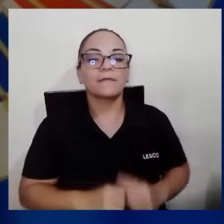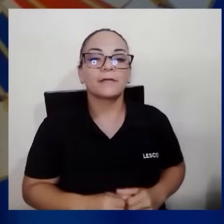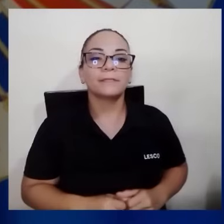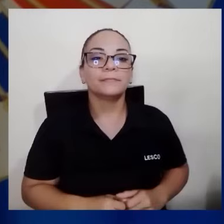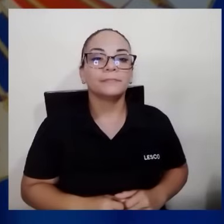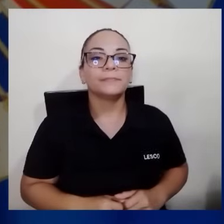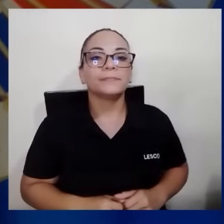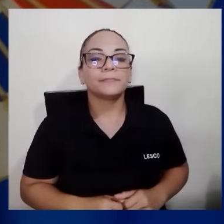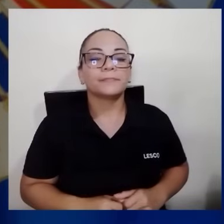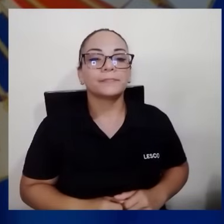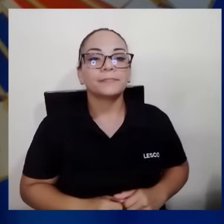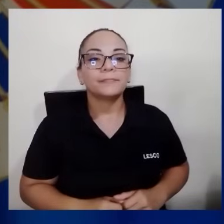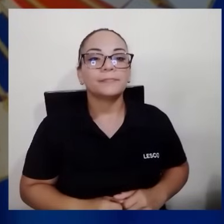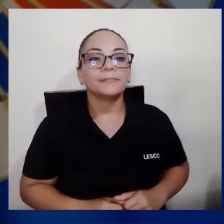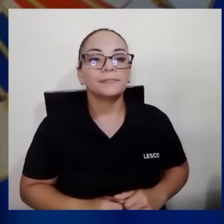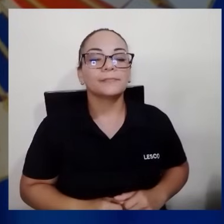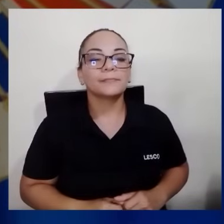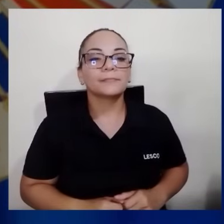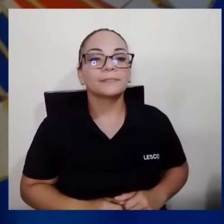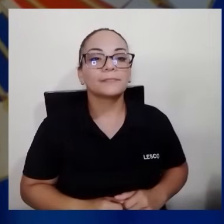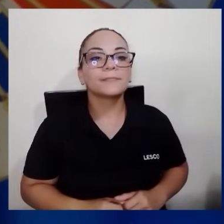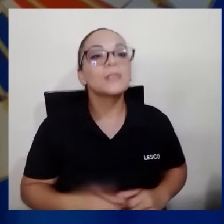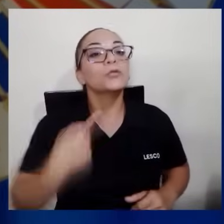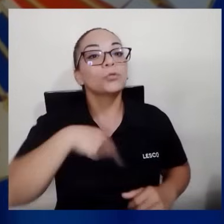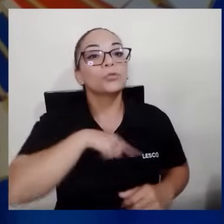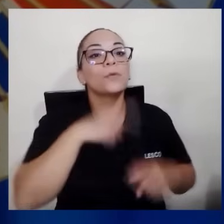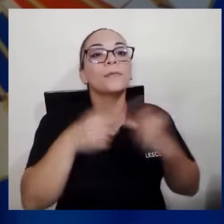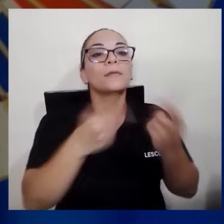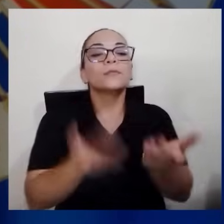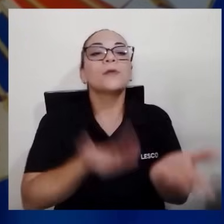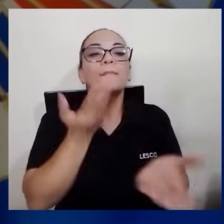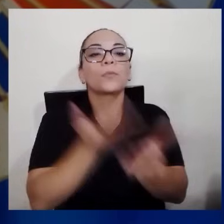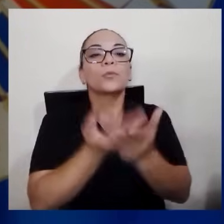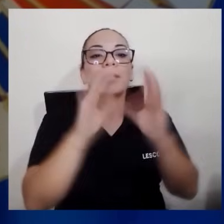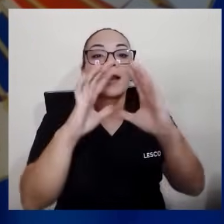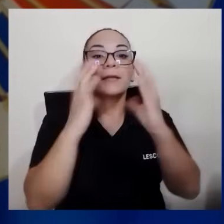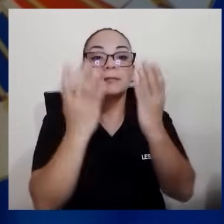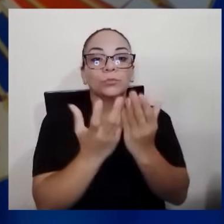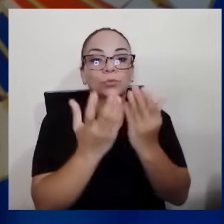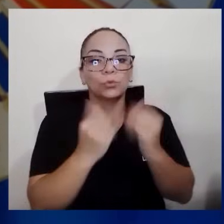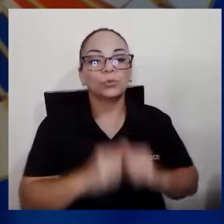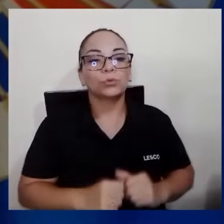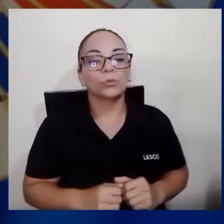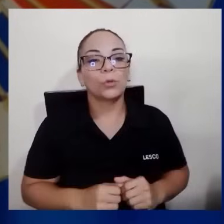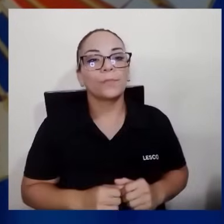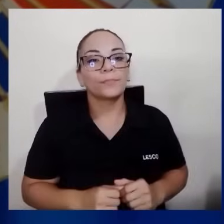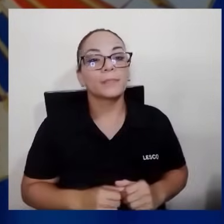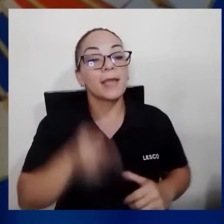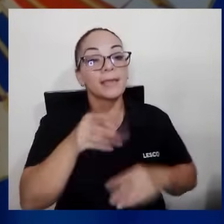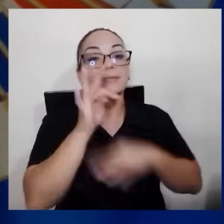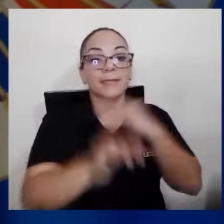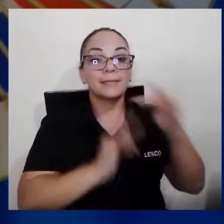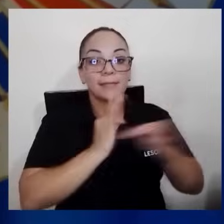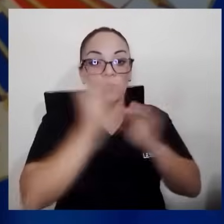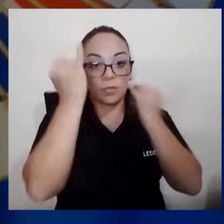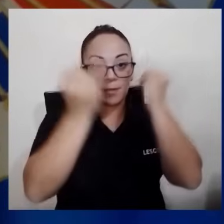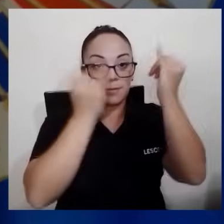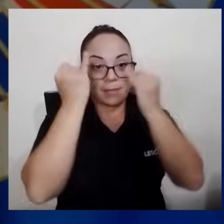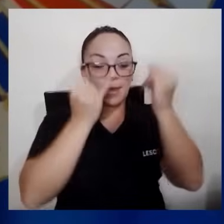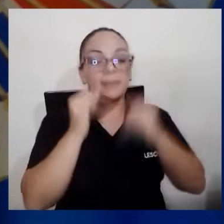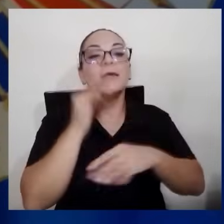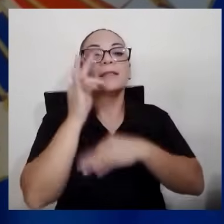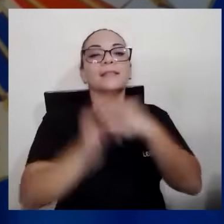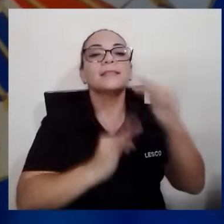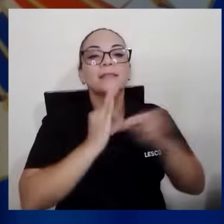Le estamos le estaremos proponiendo al mundo este tipo de ideas este tipo de